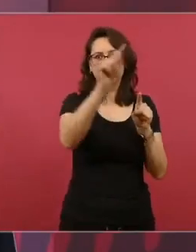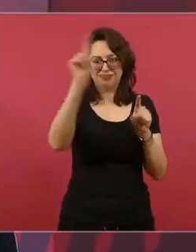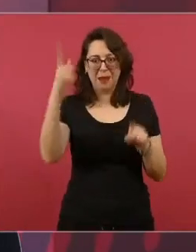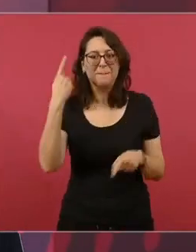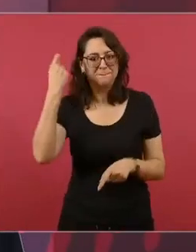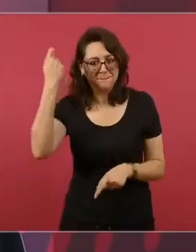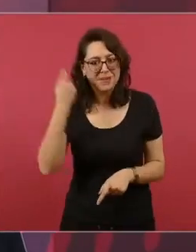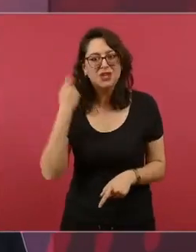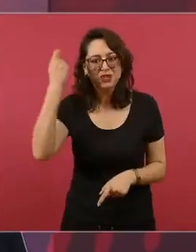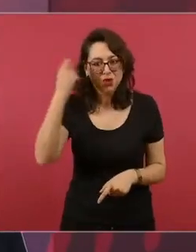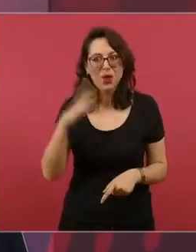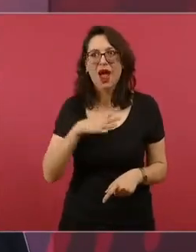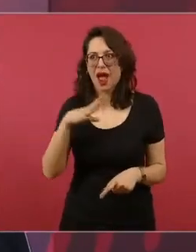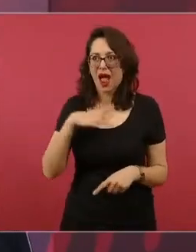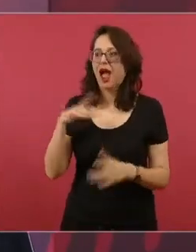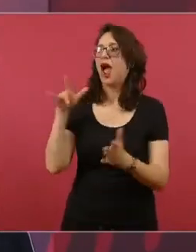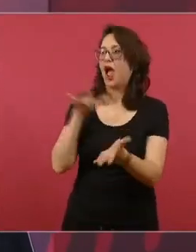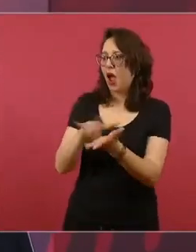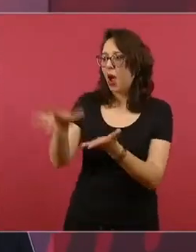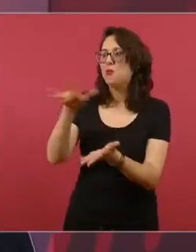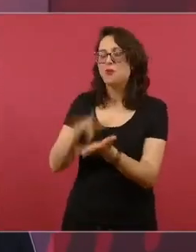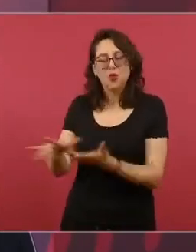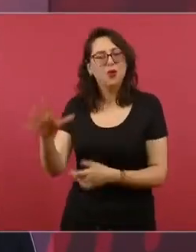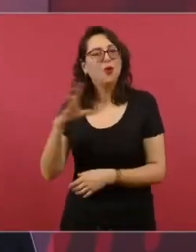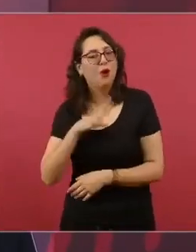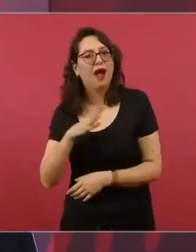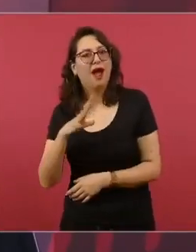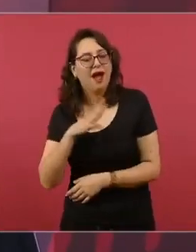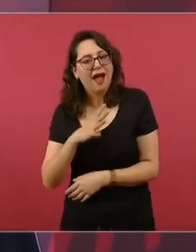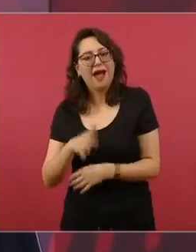extranjero, pero lo malo, no lo bueno.